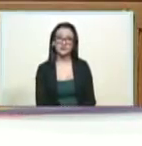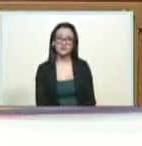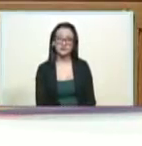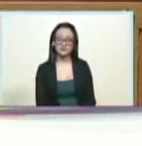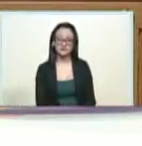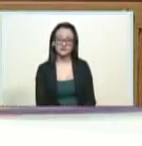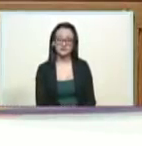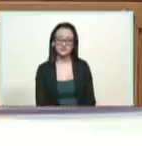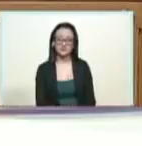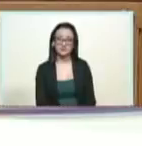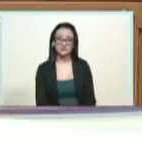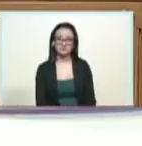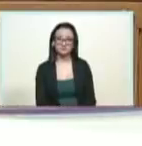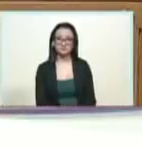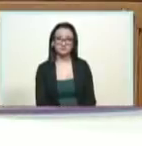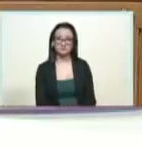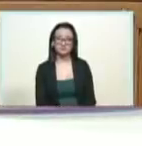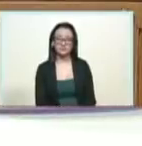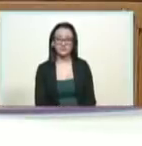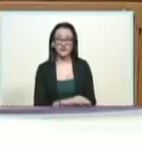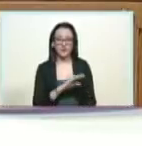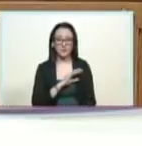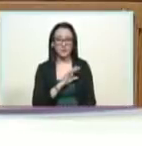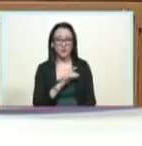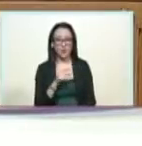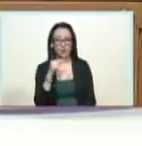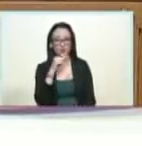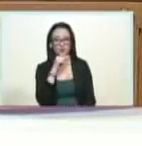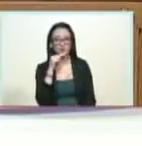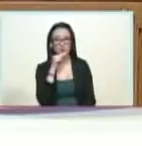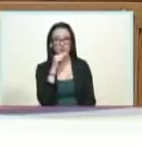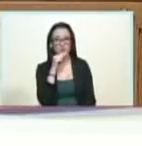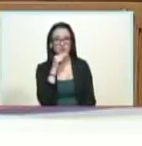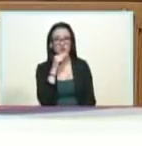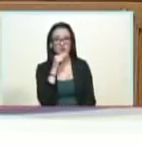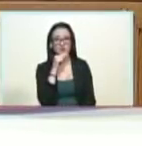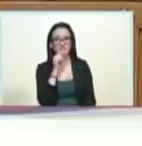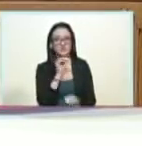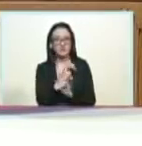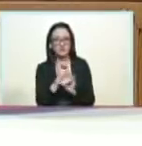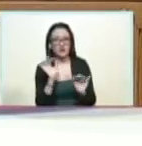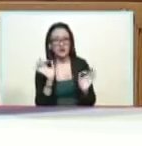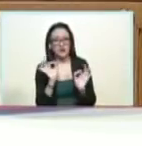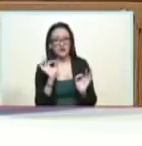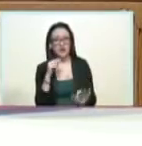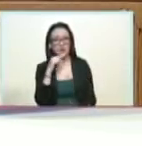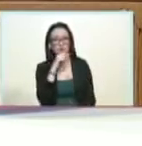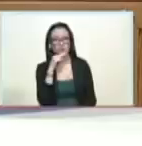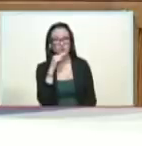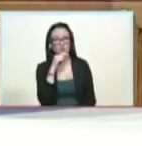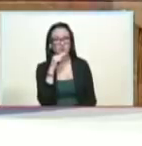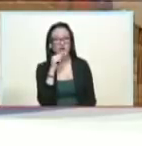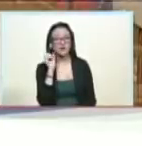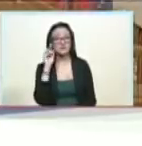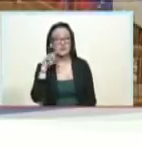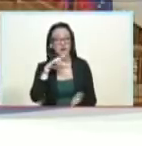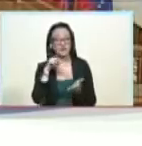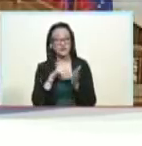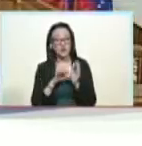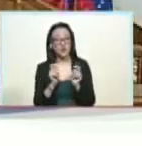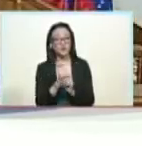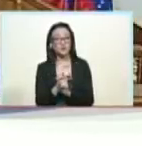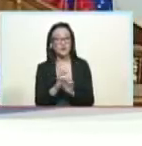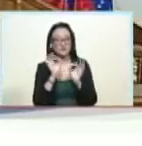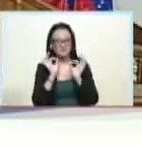Inmediatamente, en el propio mes de octubre, no había finalizado el mes de octubre y la Asamblea Nacional